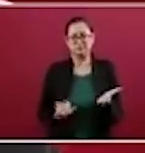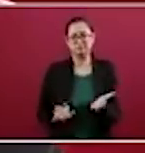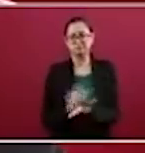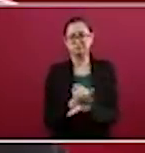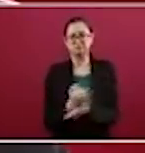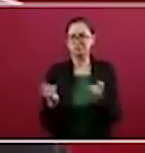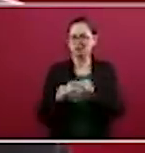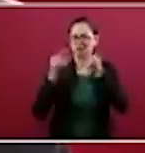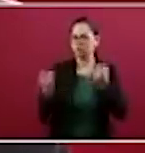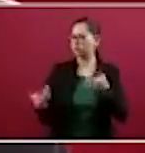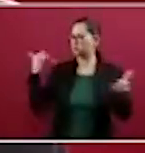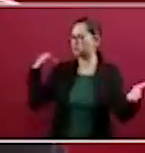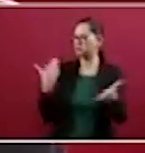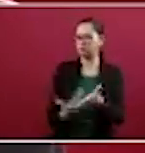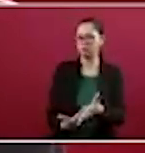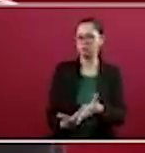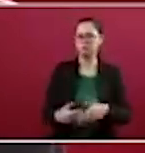nuestra historia.